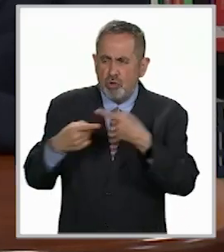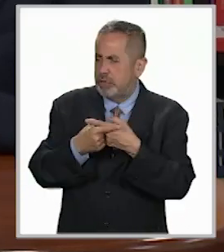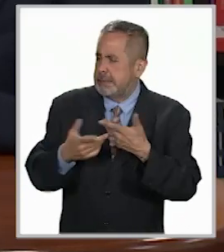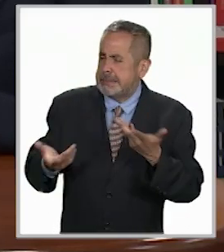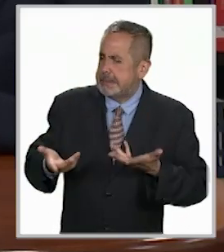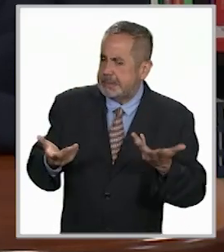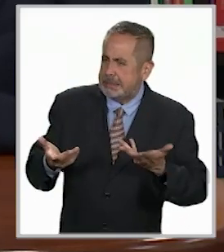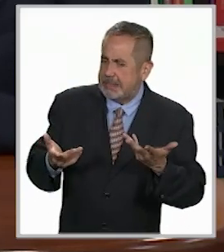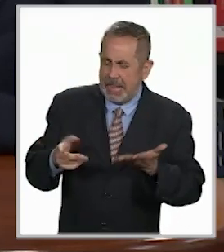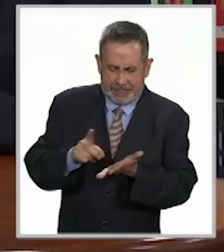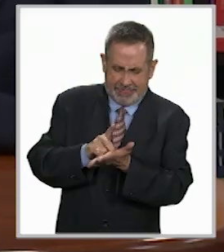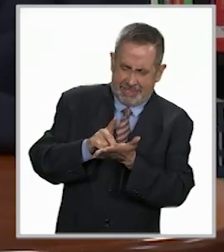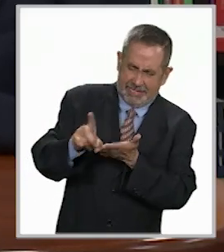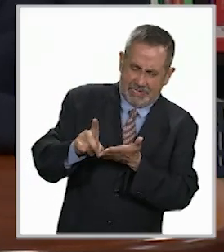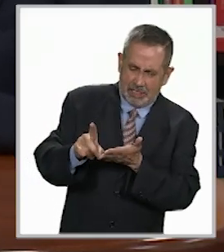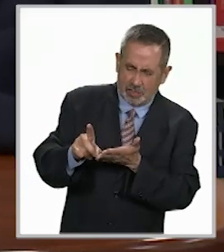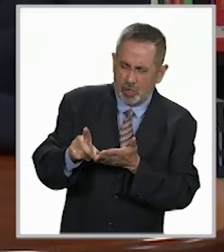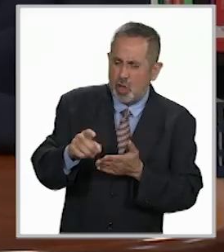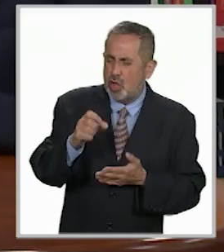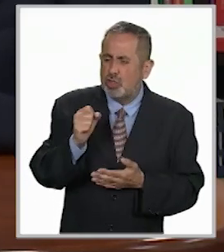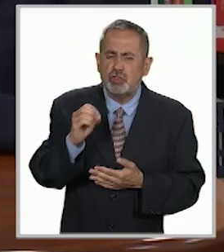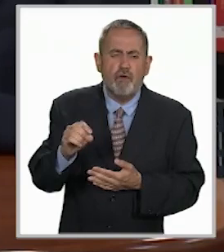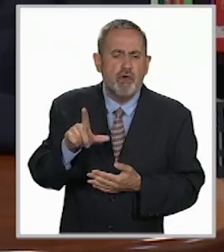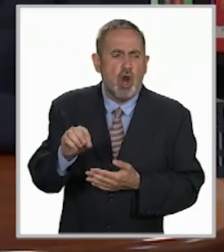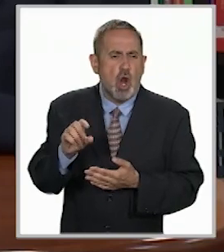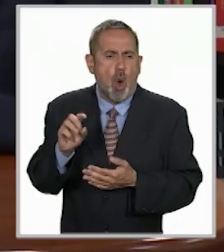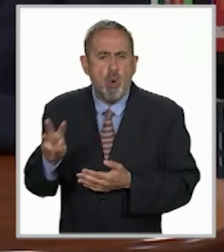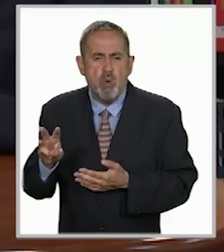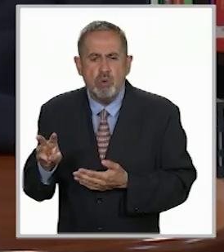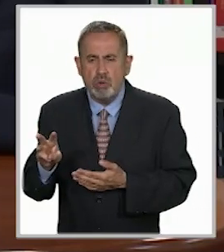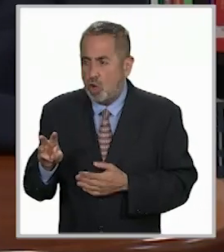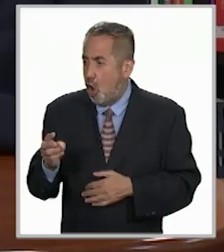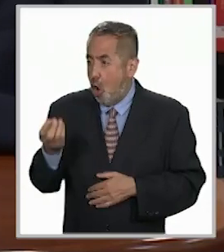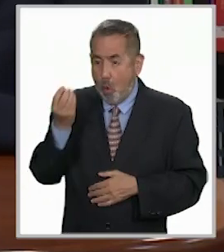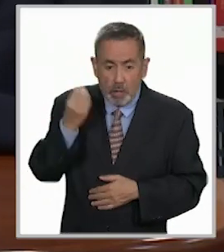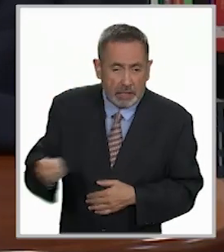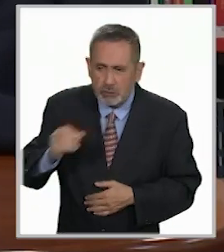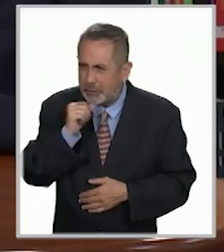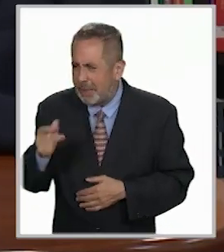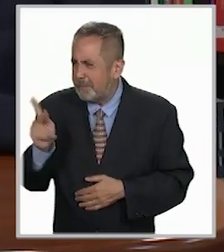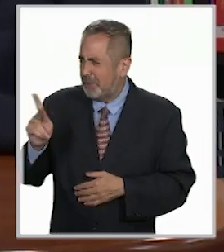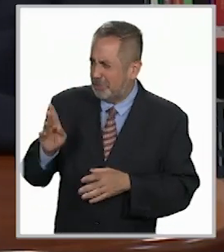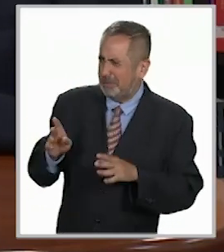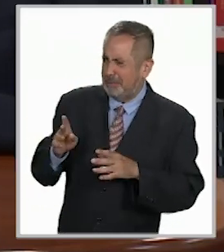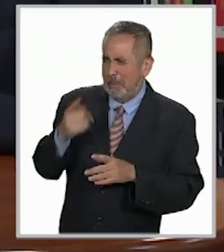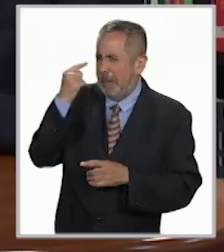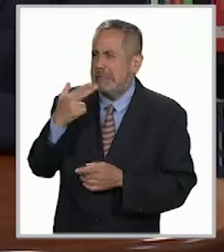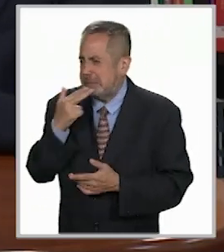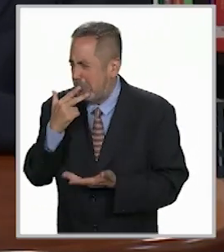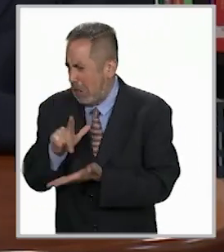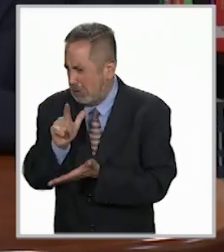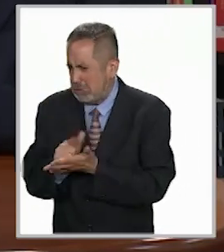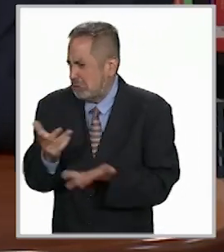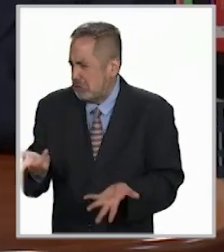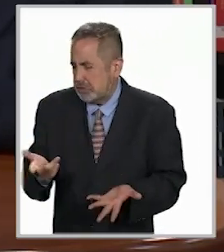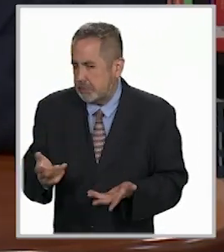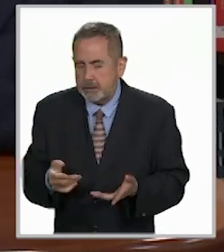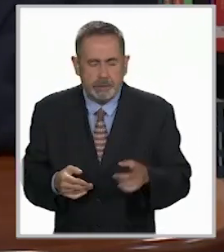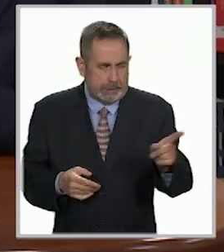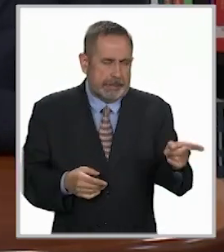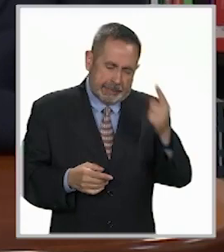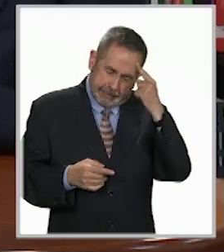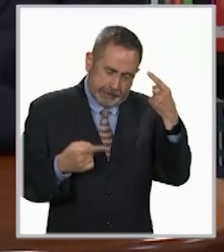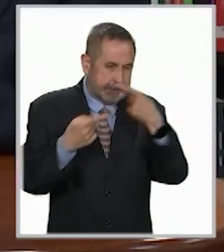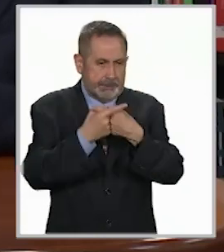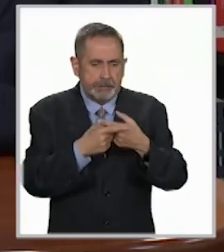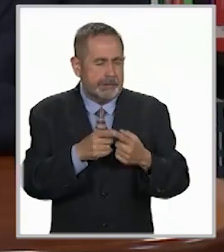un contrasentido esta idea del derecho soft law, que no es obligatorio? Claro, claro. Eso nos